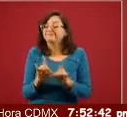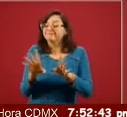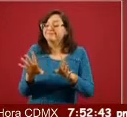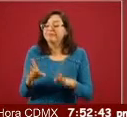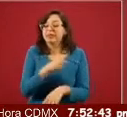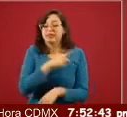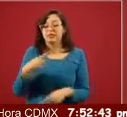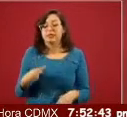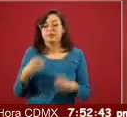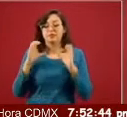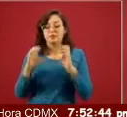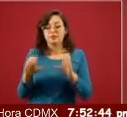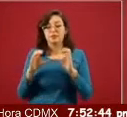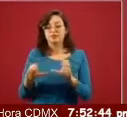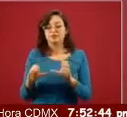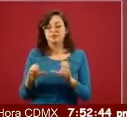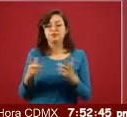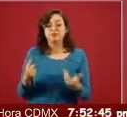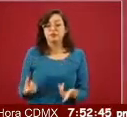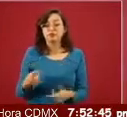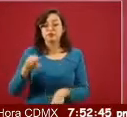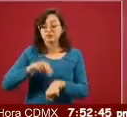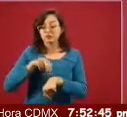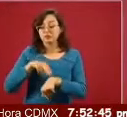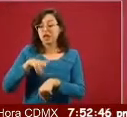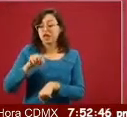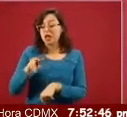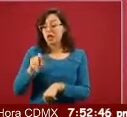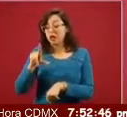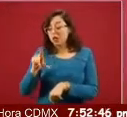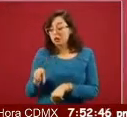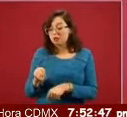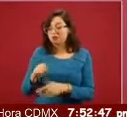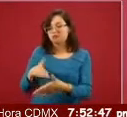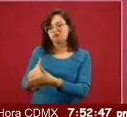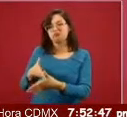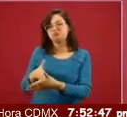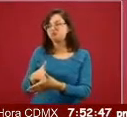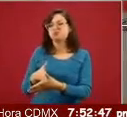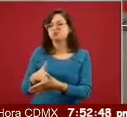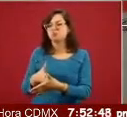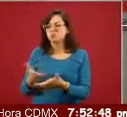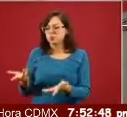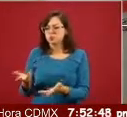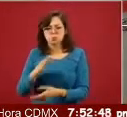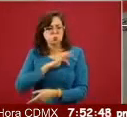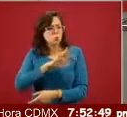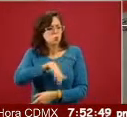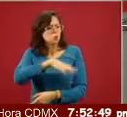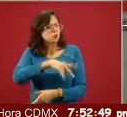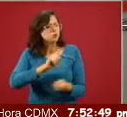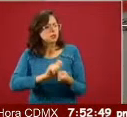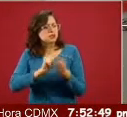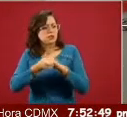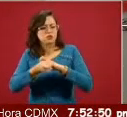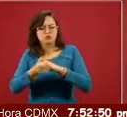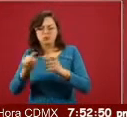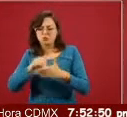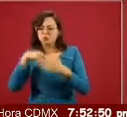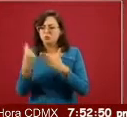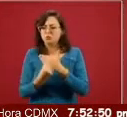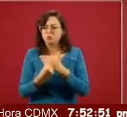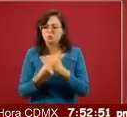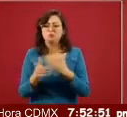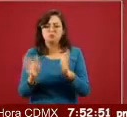doctor Novelo, lejos de obstaculizarlo, lo que facilitó es que se hiciera una traducción de esto y entonces